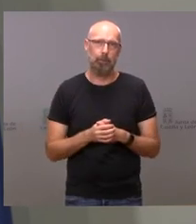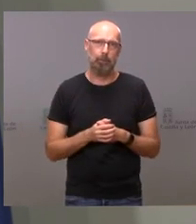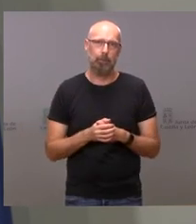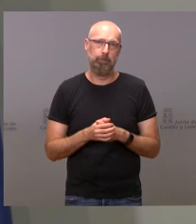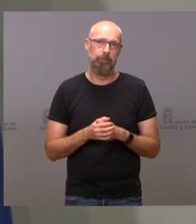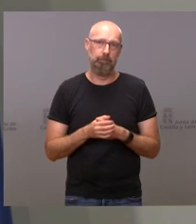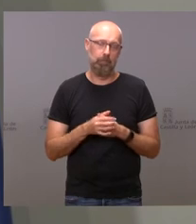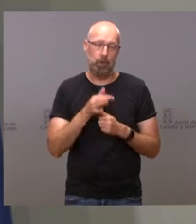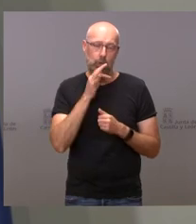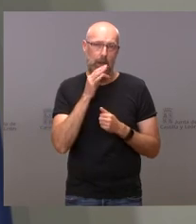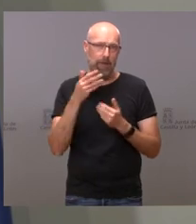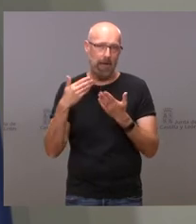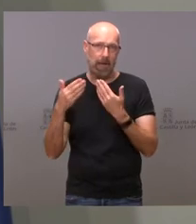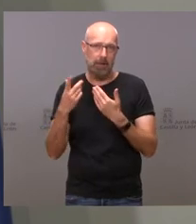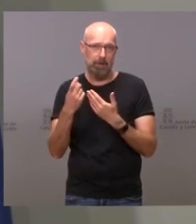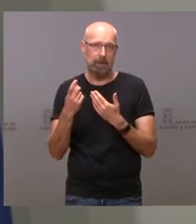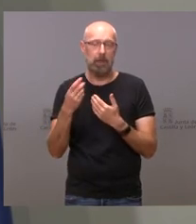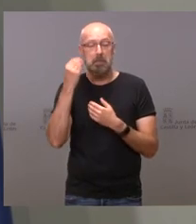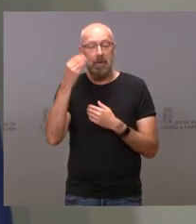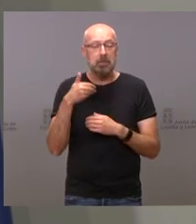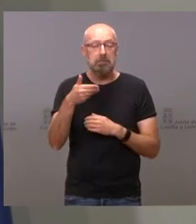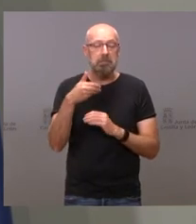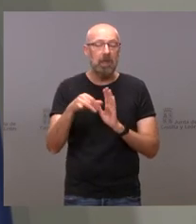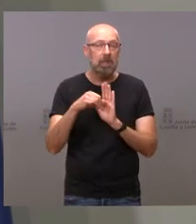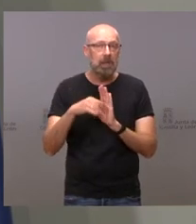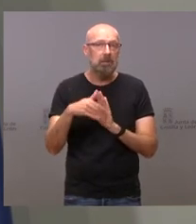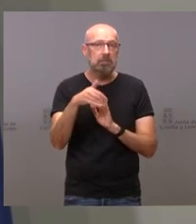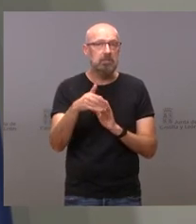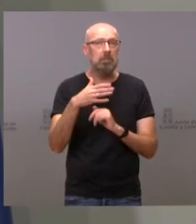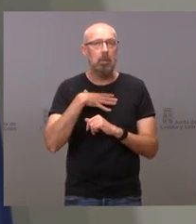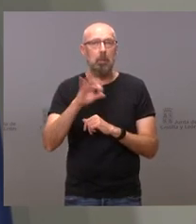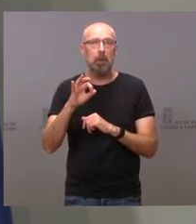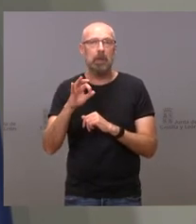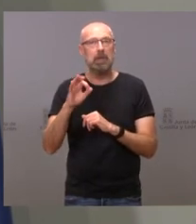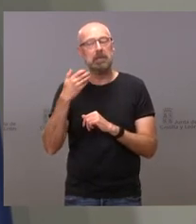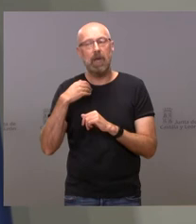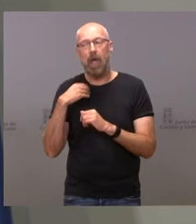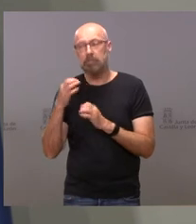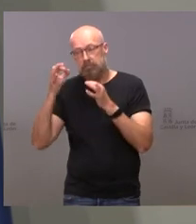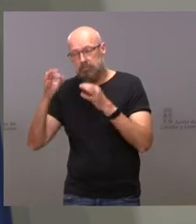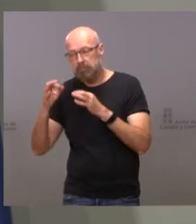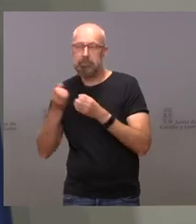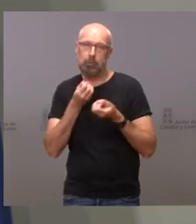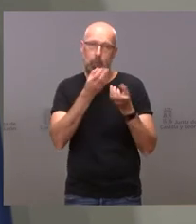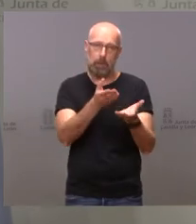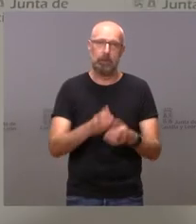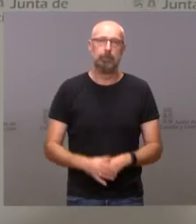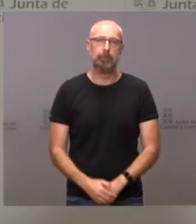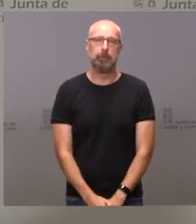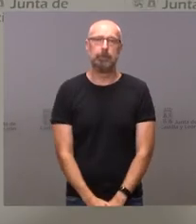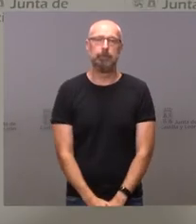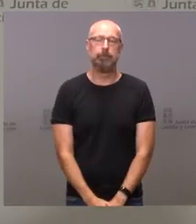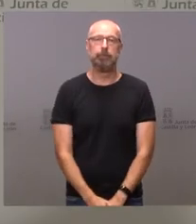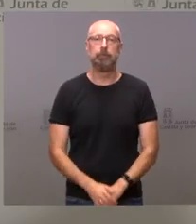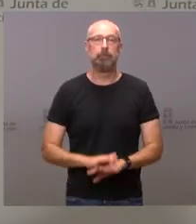están. Esperamos que en breve poder hacer un anuncio positivo. Pues vamos a cerrar